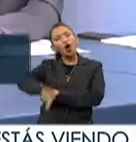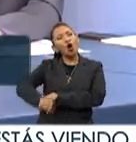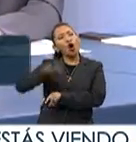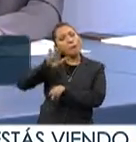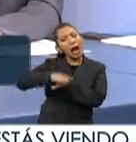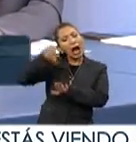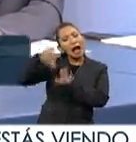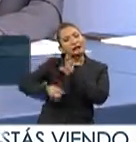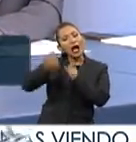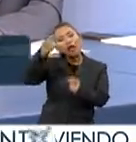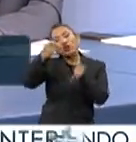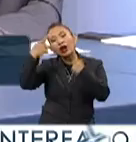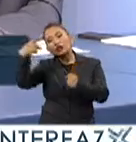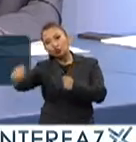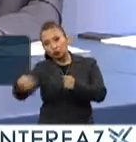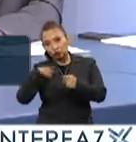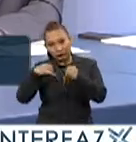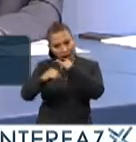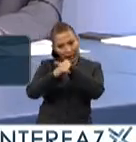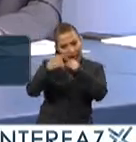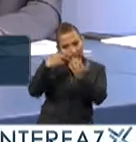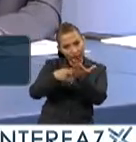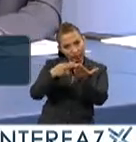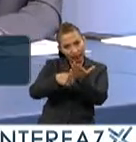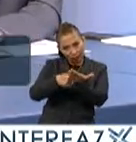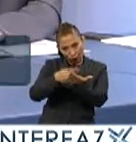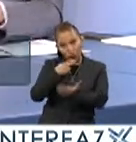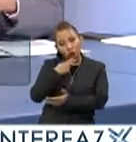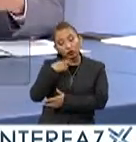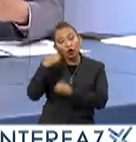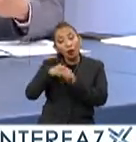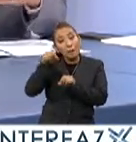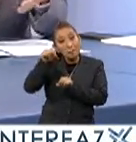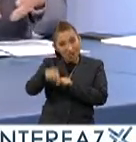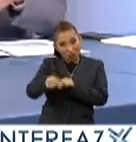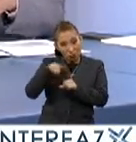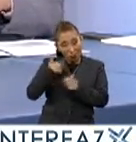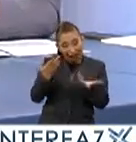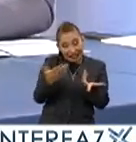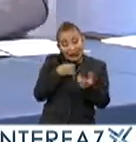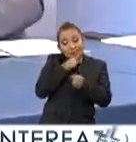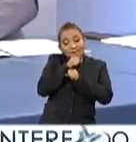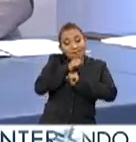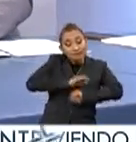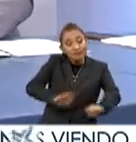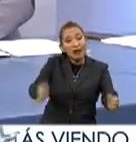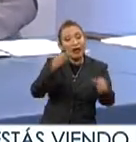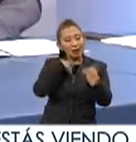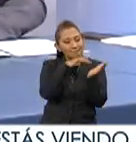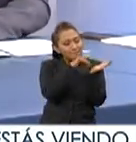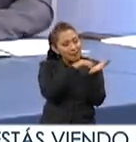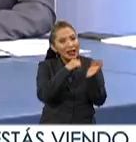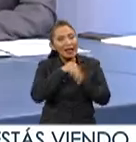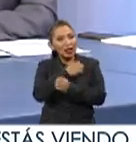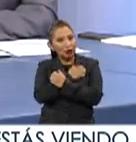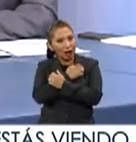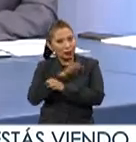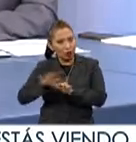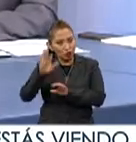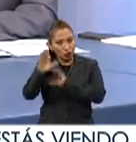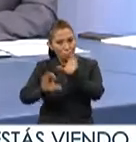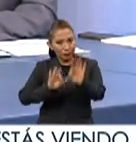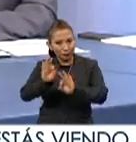explorar algunas de las plataformas y aplicaciones a través de las cuales genera y difunde contenidos que contribuyen a la educación